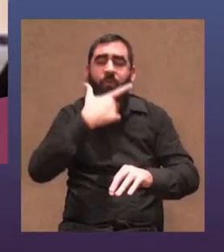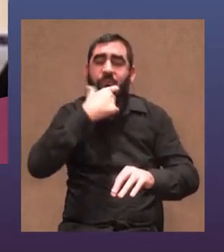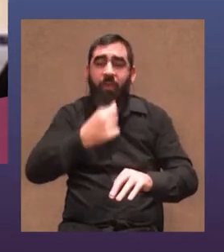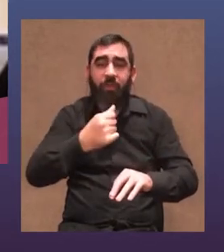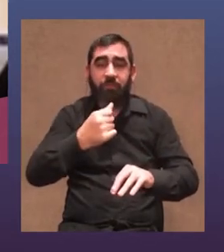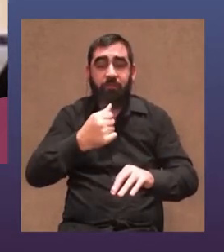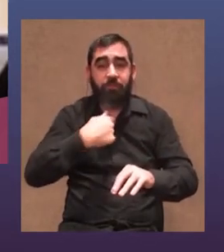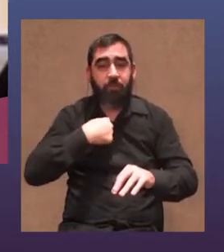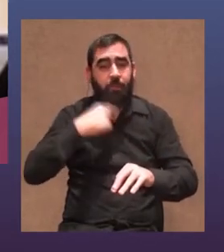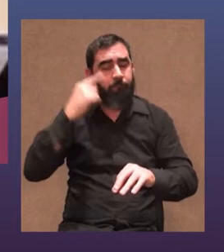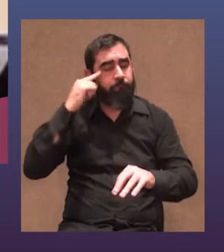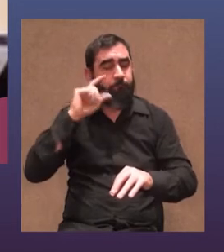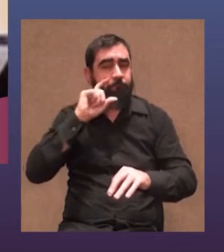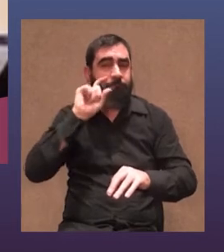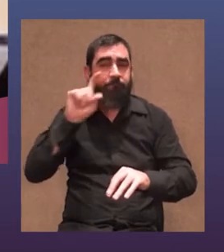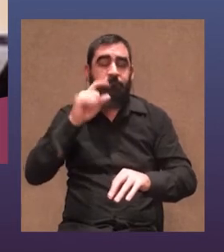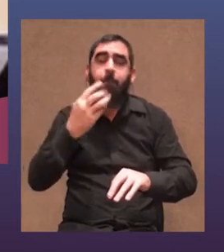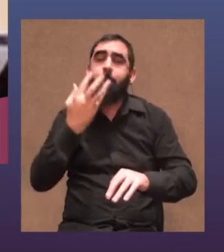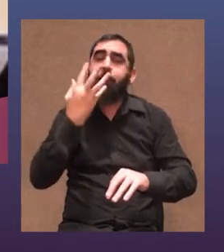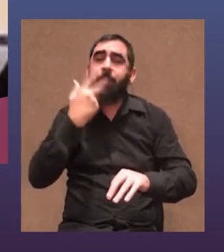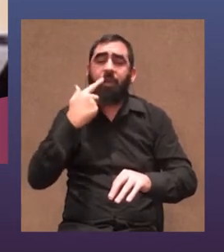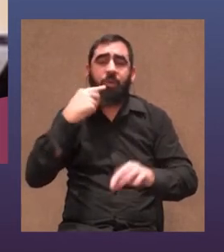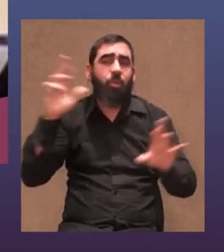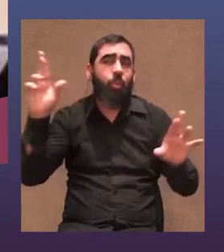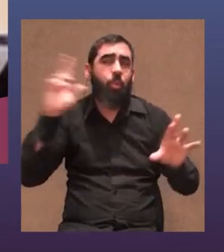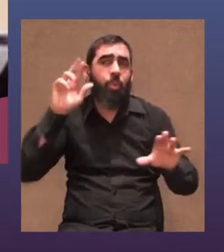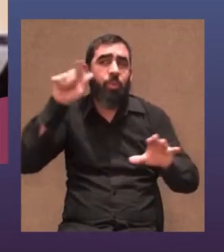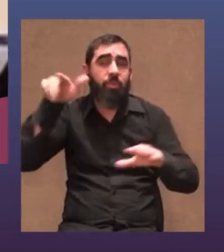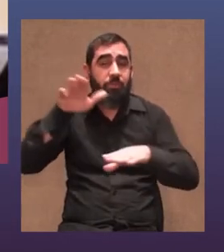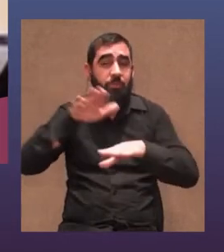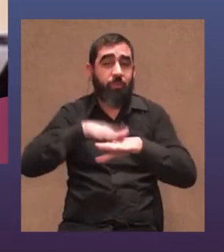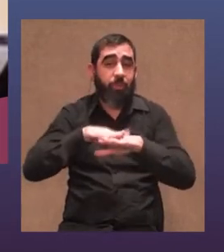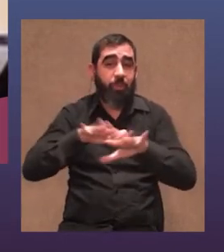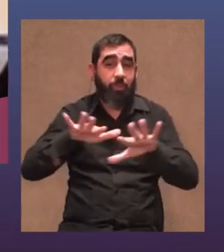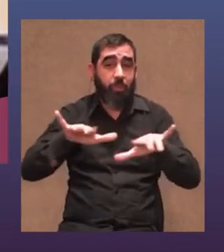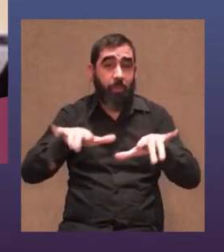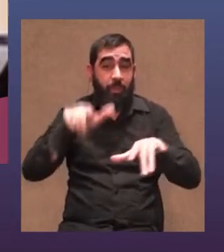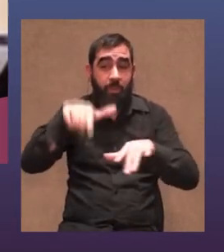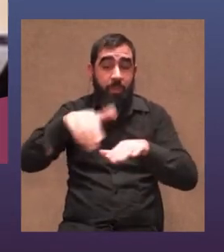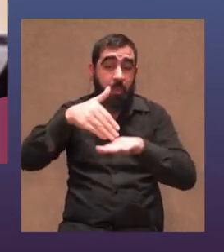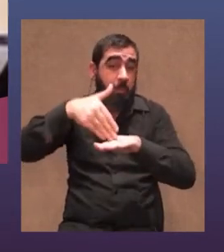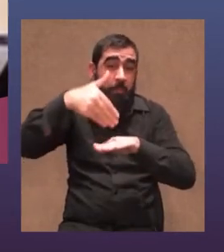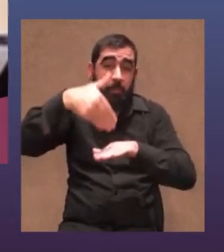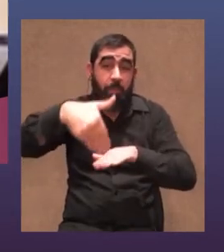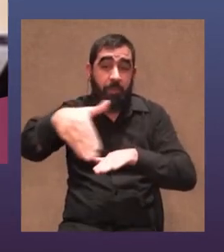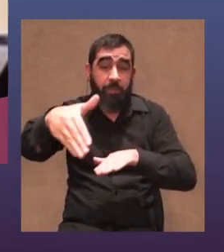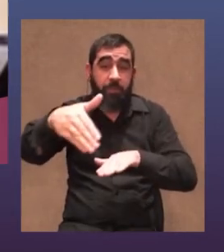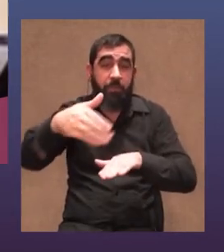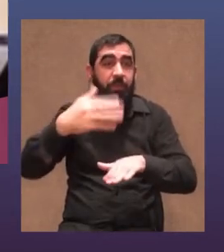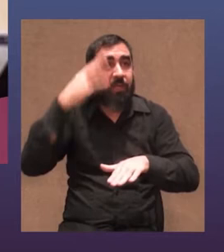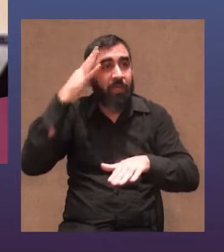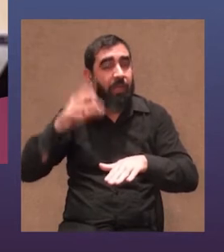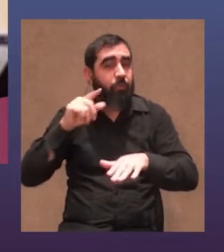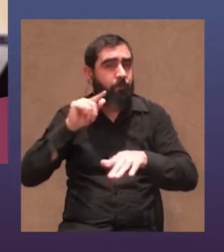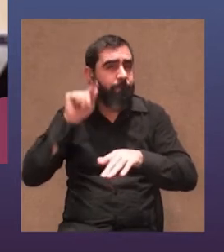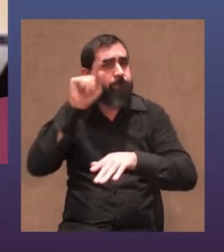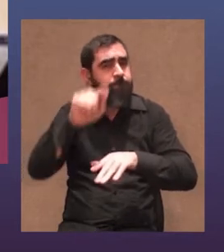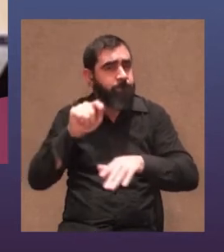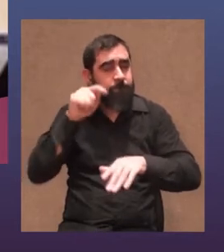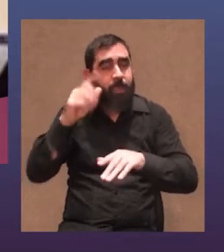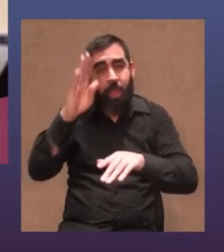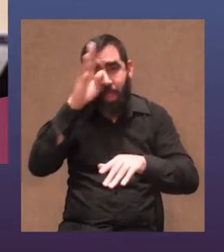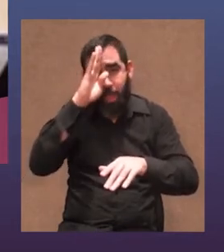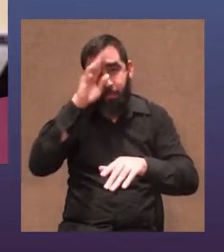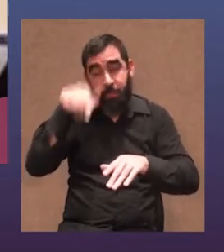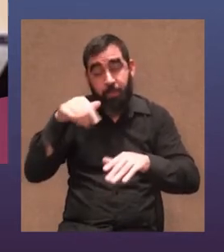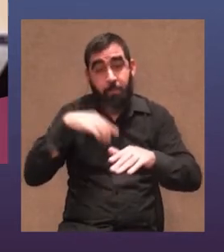quedé como fascinado de lo que sonaba en ese momento, y desde ahí se ve que insistí mucho para aprender a